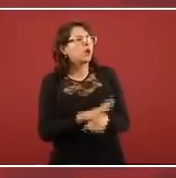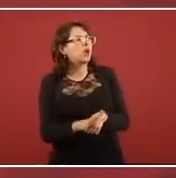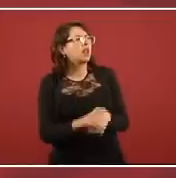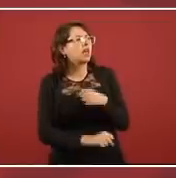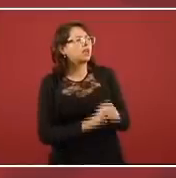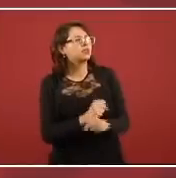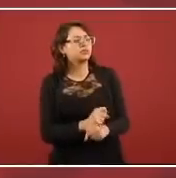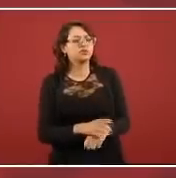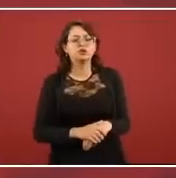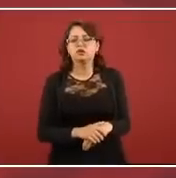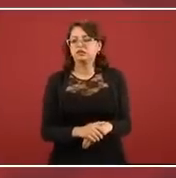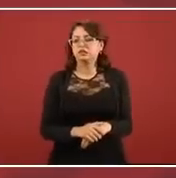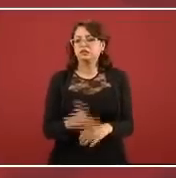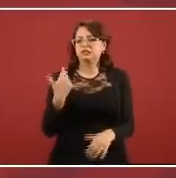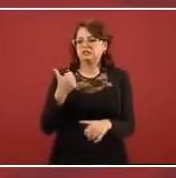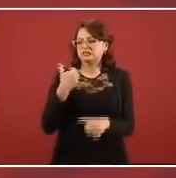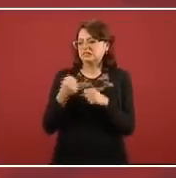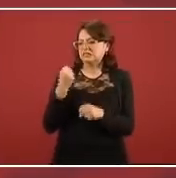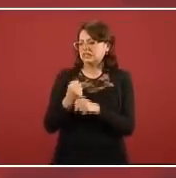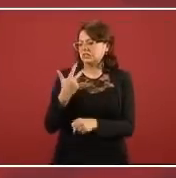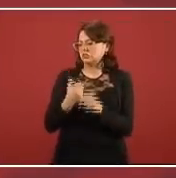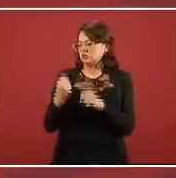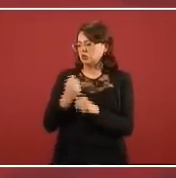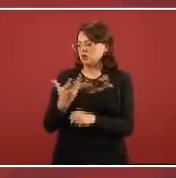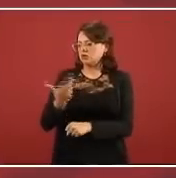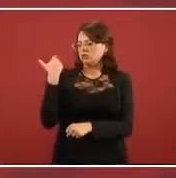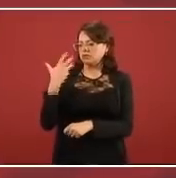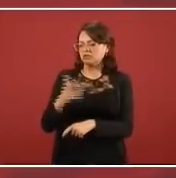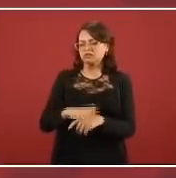como 6 años, 8 años.